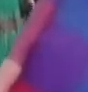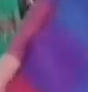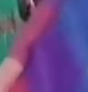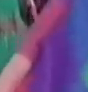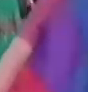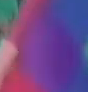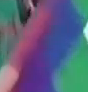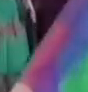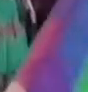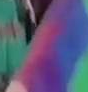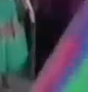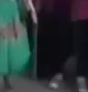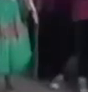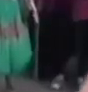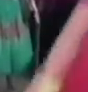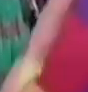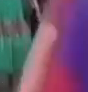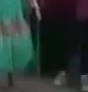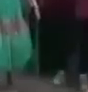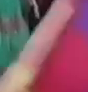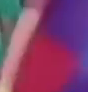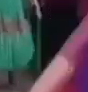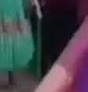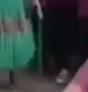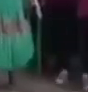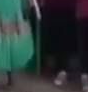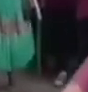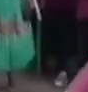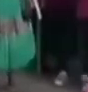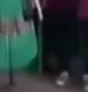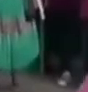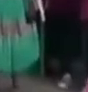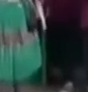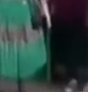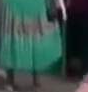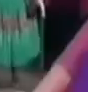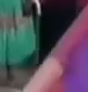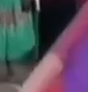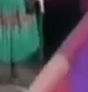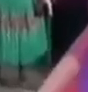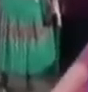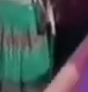Traidores de siempre. Por eso ahorita estamos en pie de guerra. ¡El alto de pie!